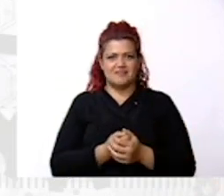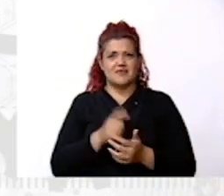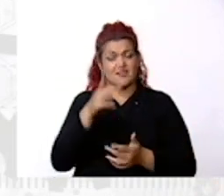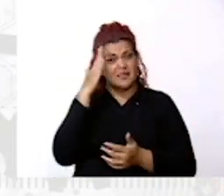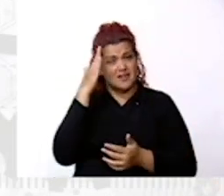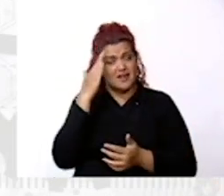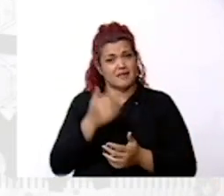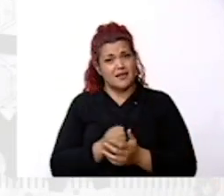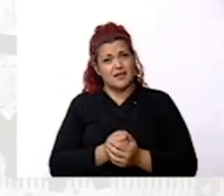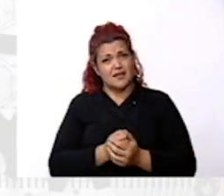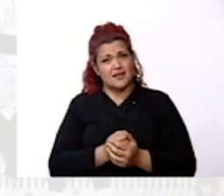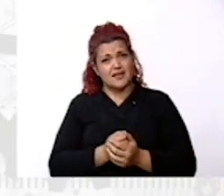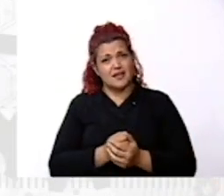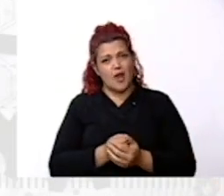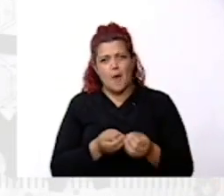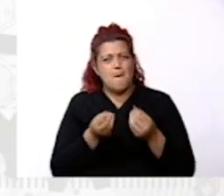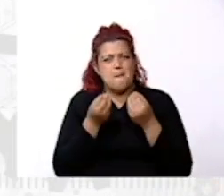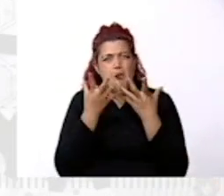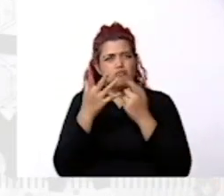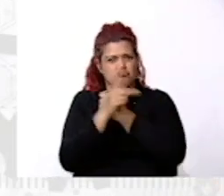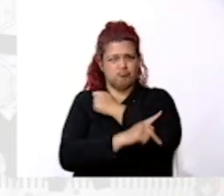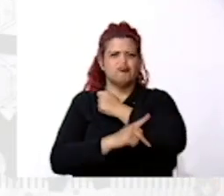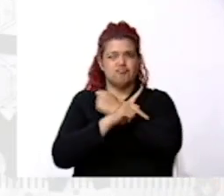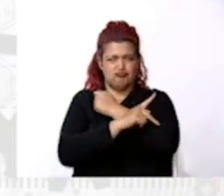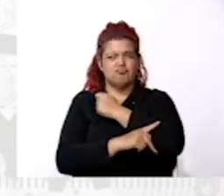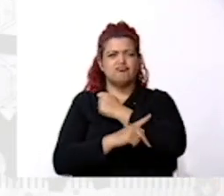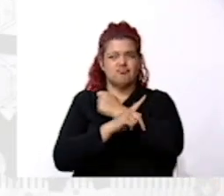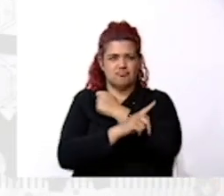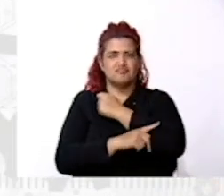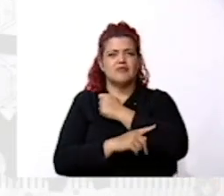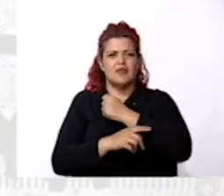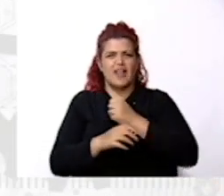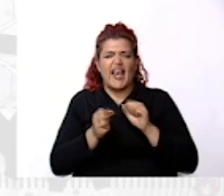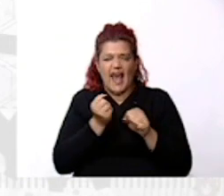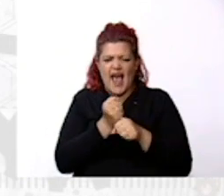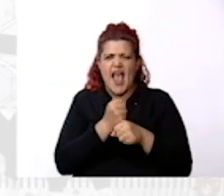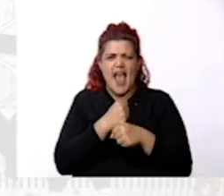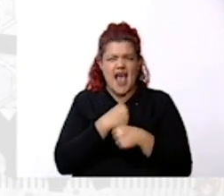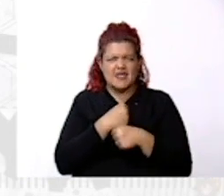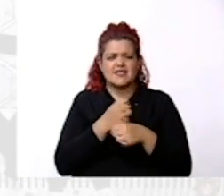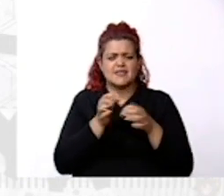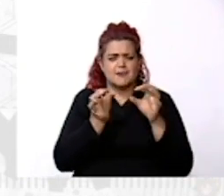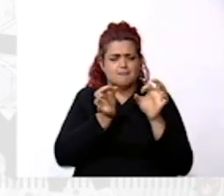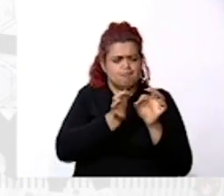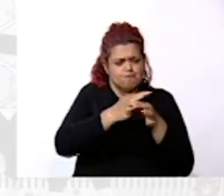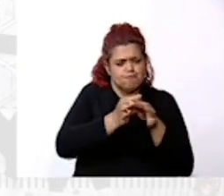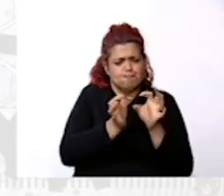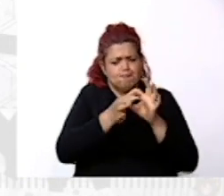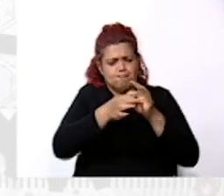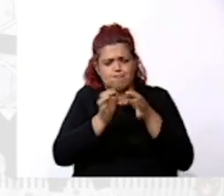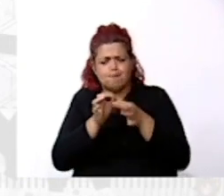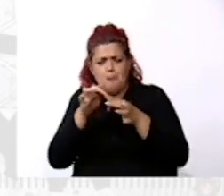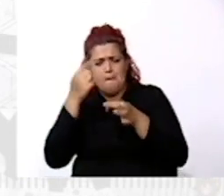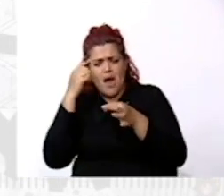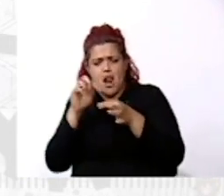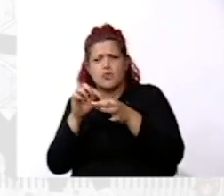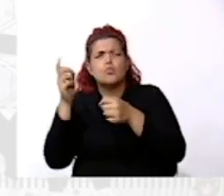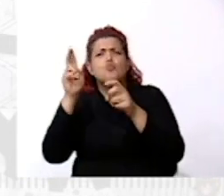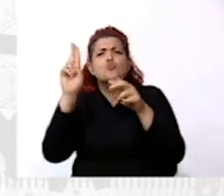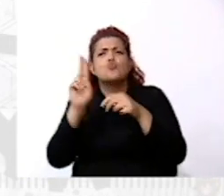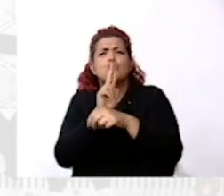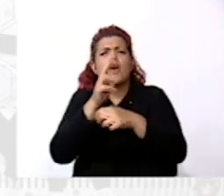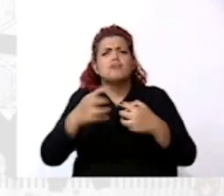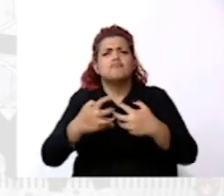qué? En muchos países se elaboran las piezas que se utilizan en las